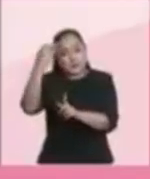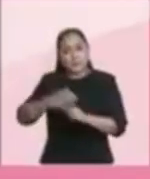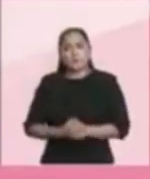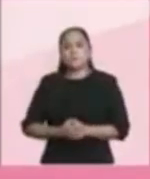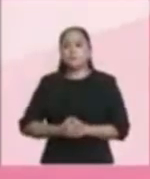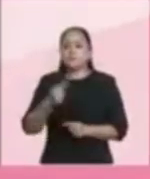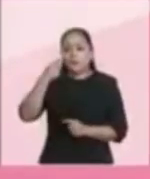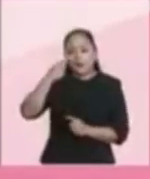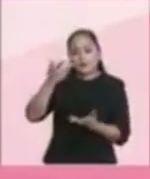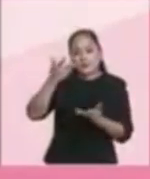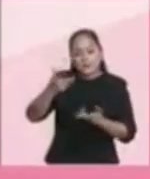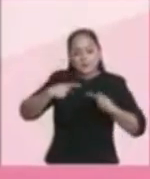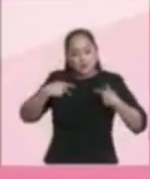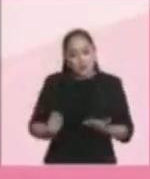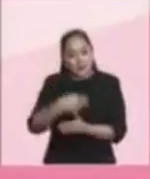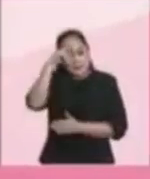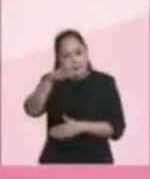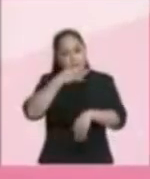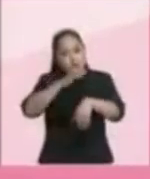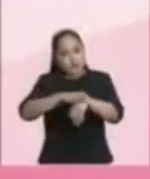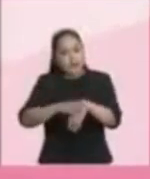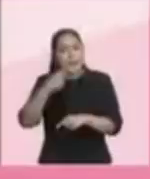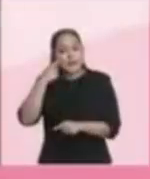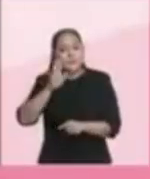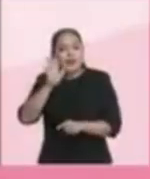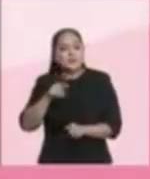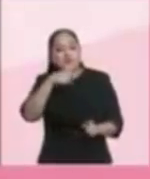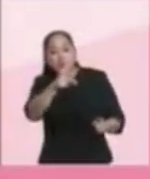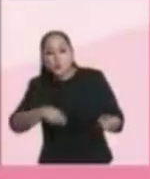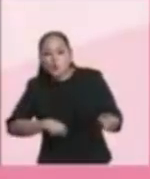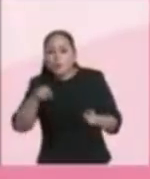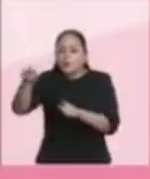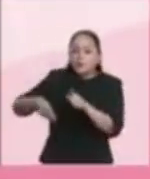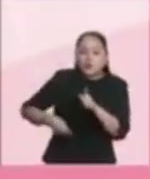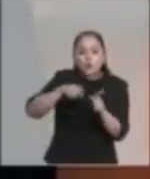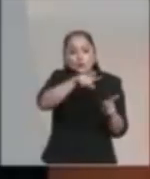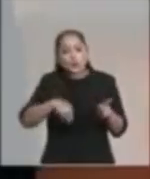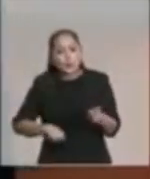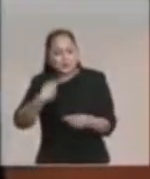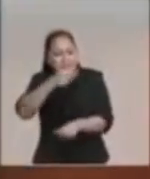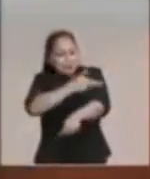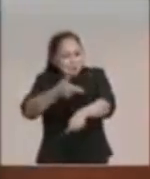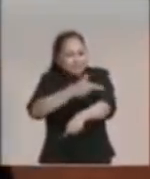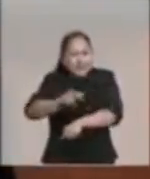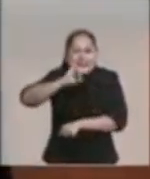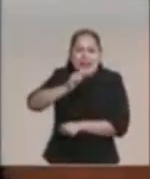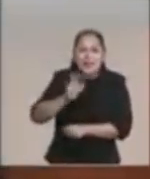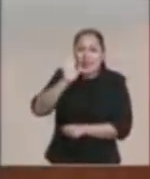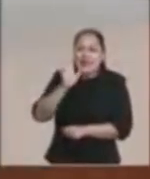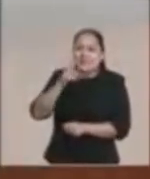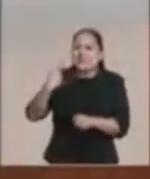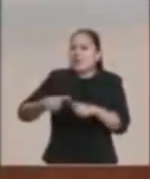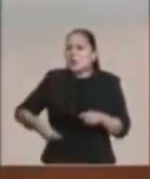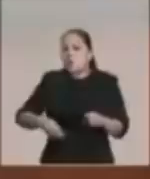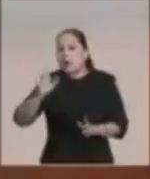cuenta, mexicanos, la pelotita es de aquí para allá. No han resuelto y se están echando culpas